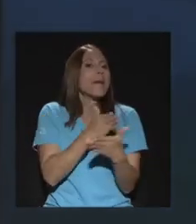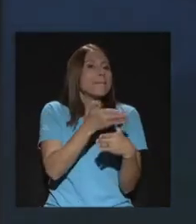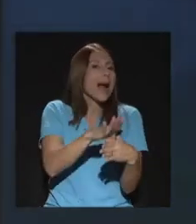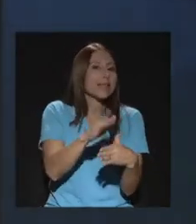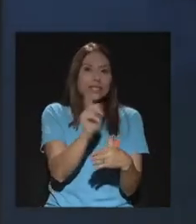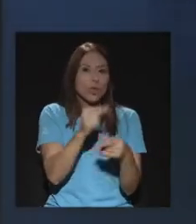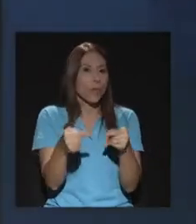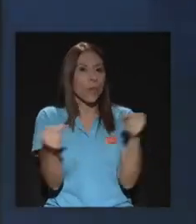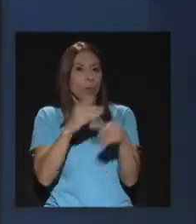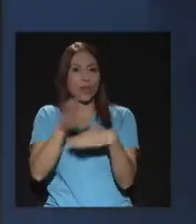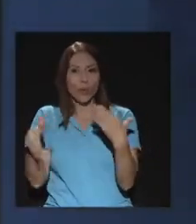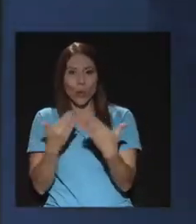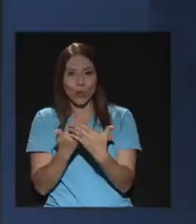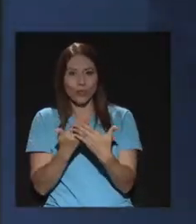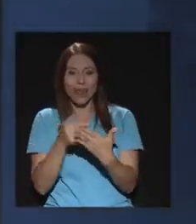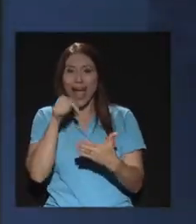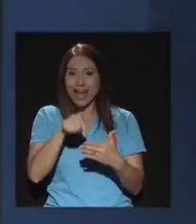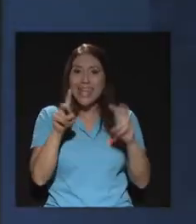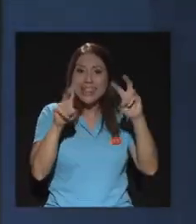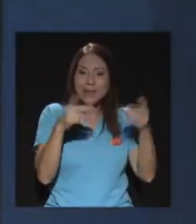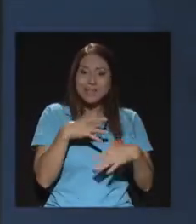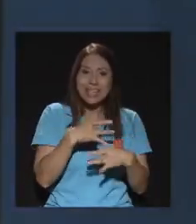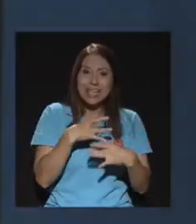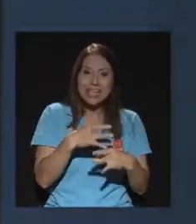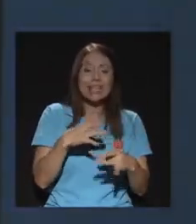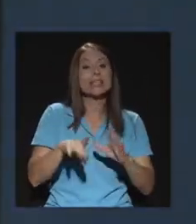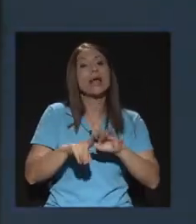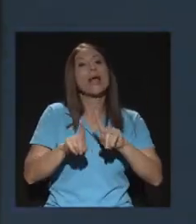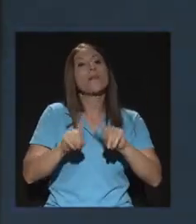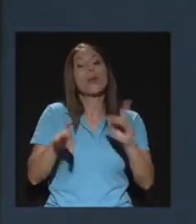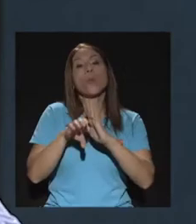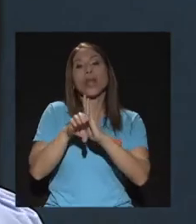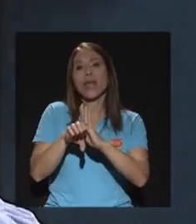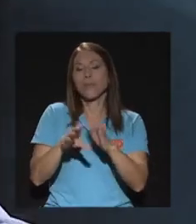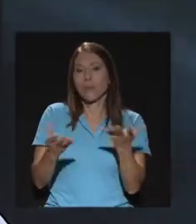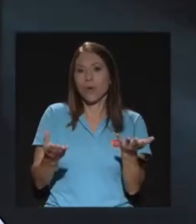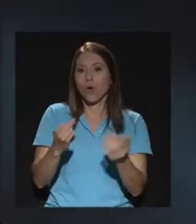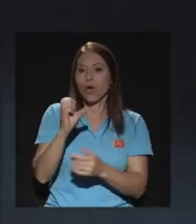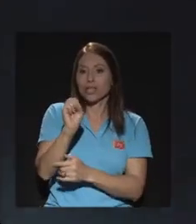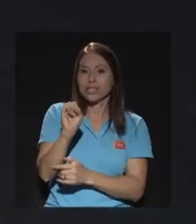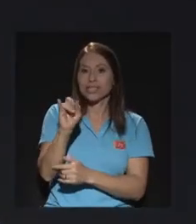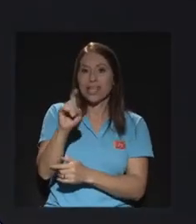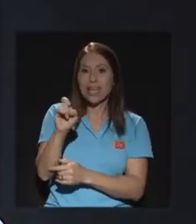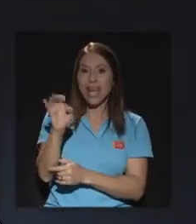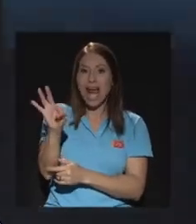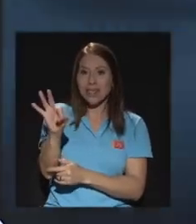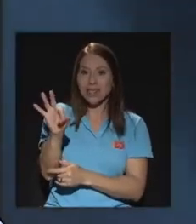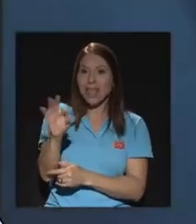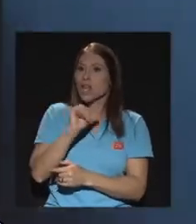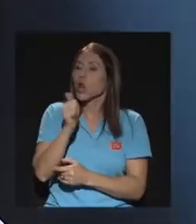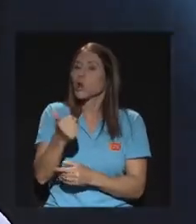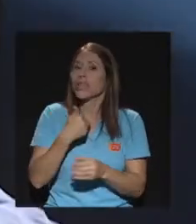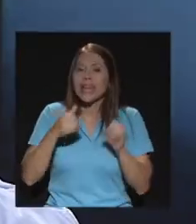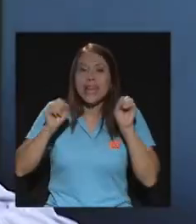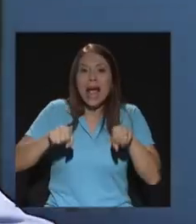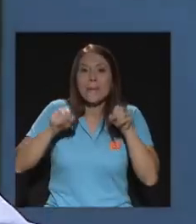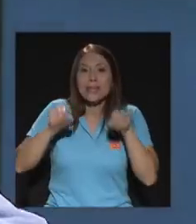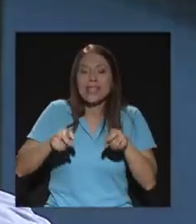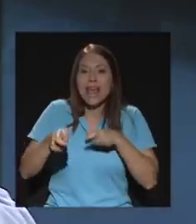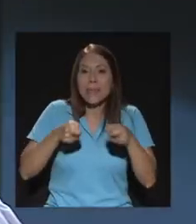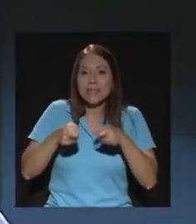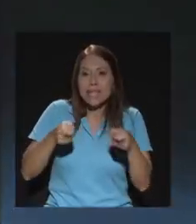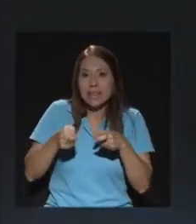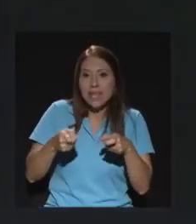temas interesantes aquí, pero hay temas, por ejemplo, como entregar al SINAR, que no tiene la capacidad administrativa. El pobre